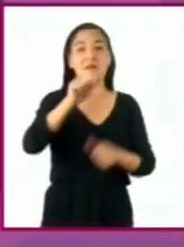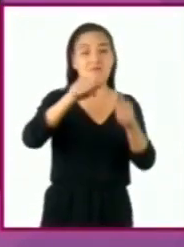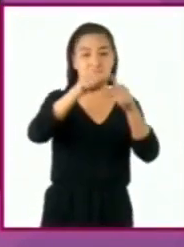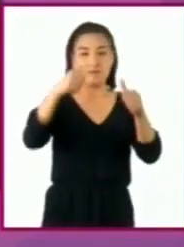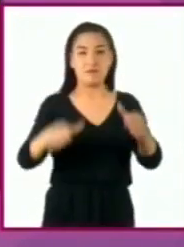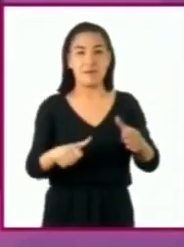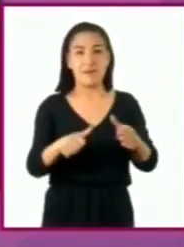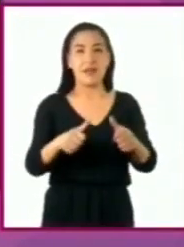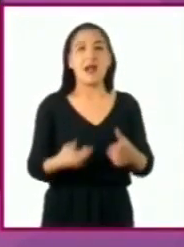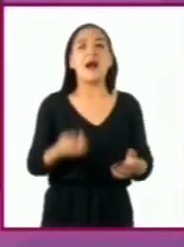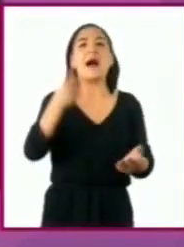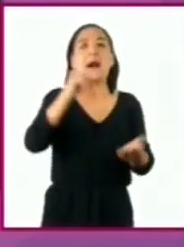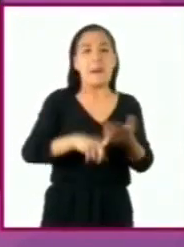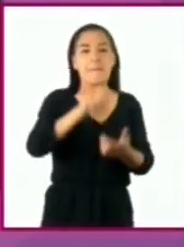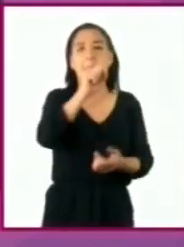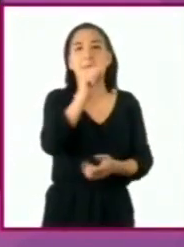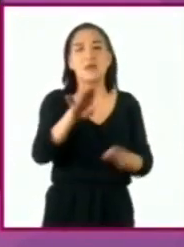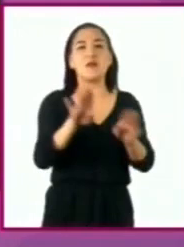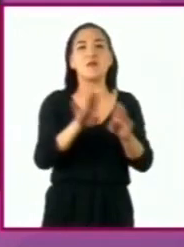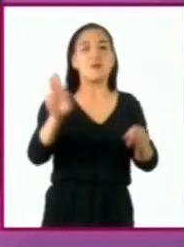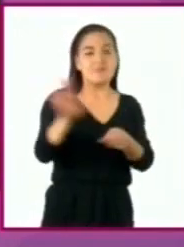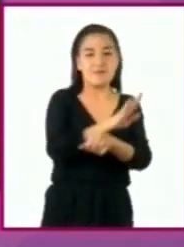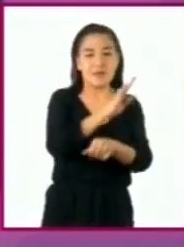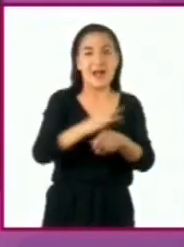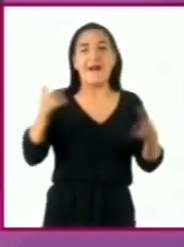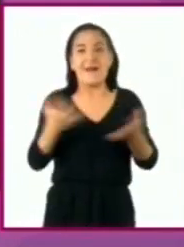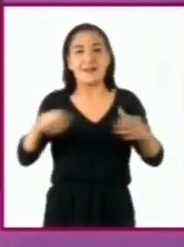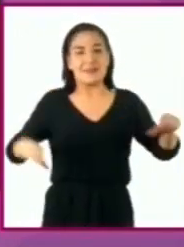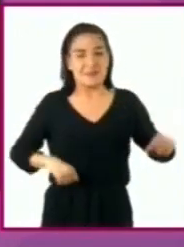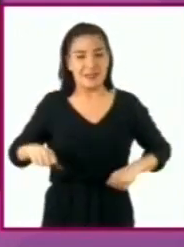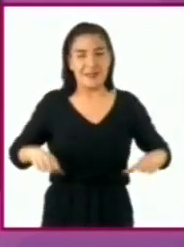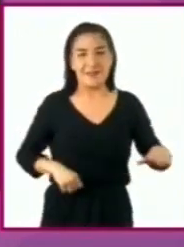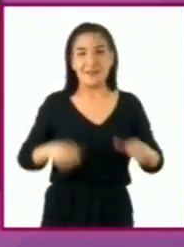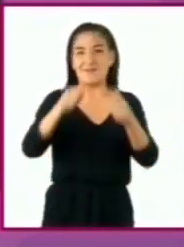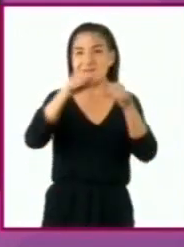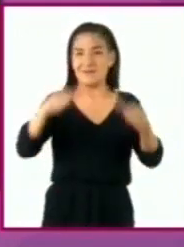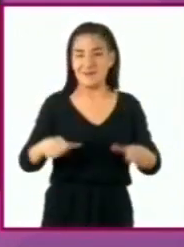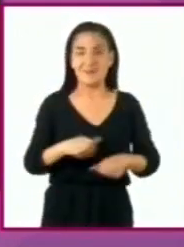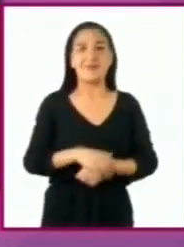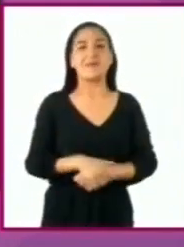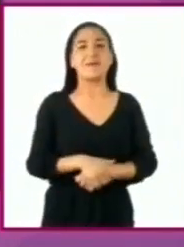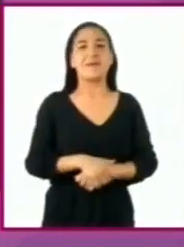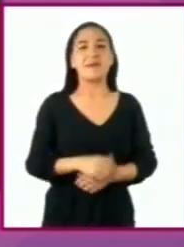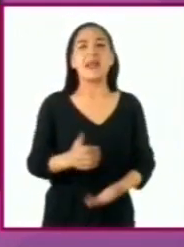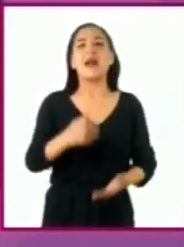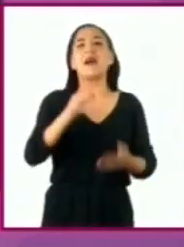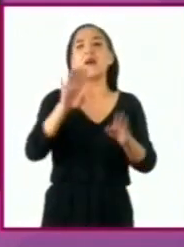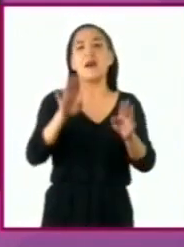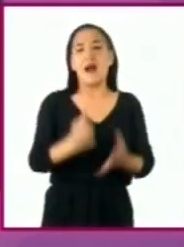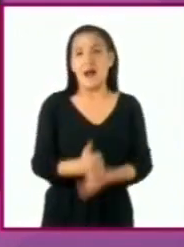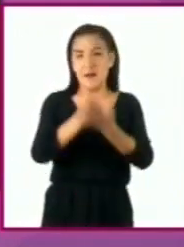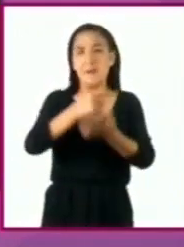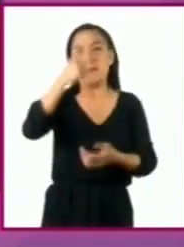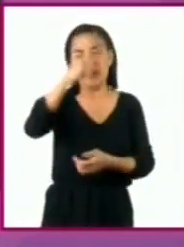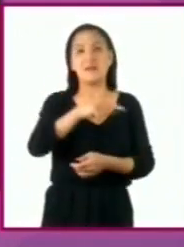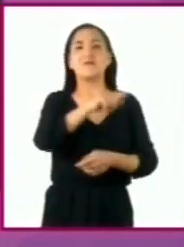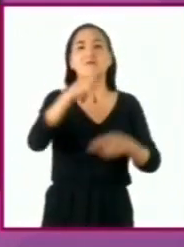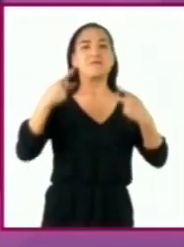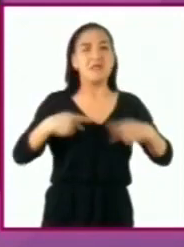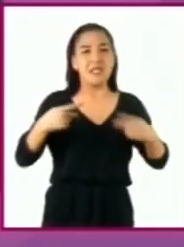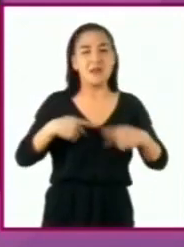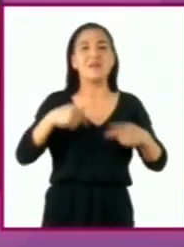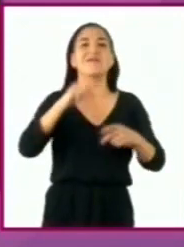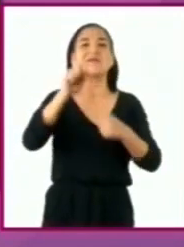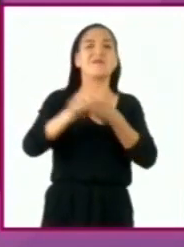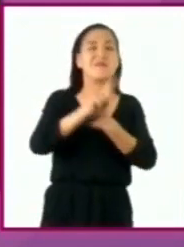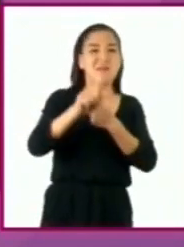Abordar los beneficios que se obtienen al realizar actividades artísticas. Ayuda a los pacientes a resolver problemas